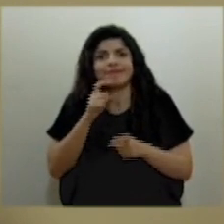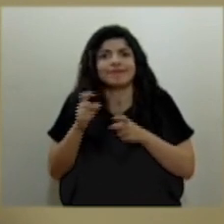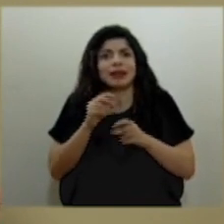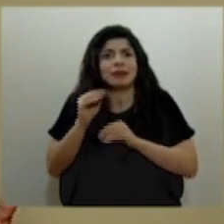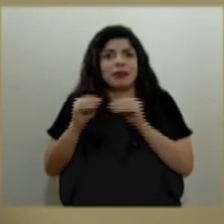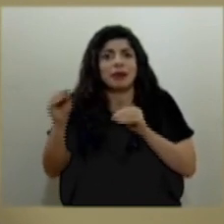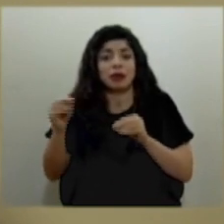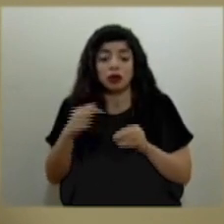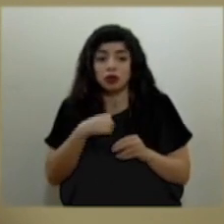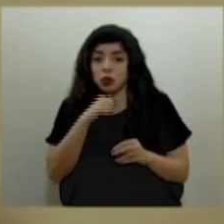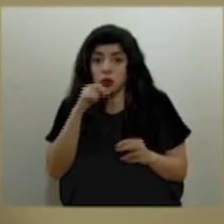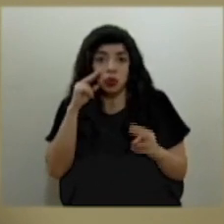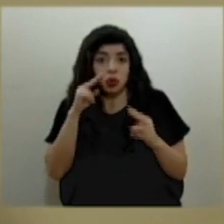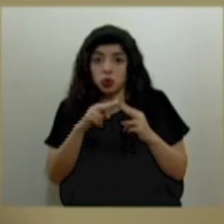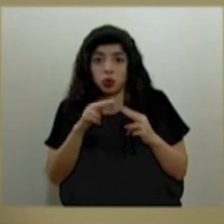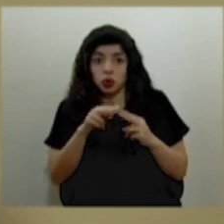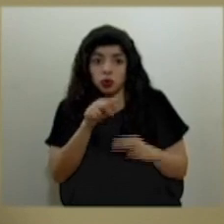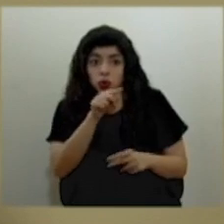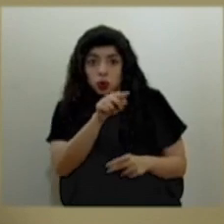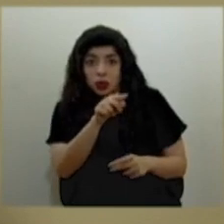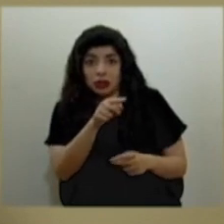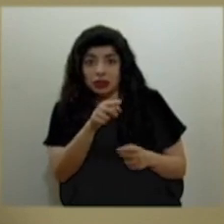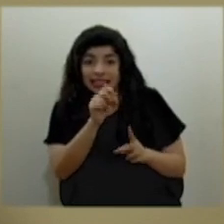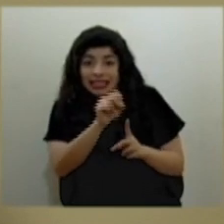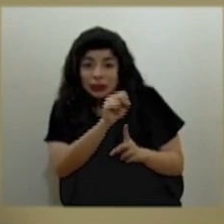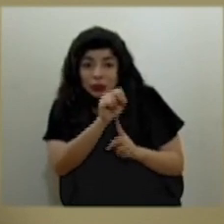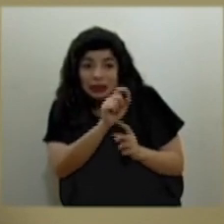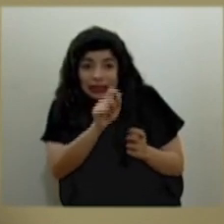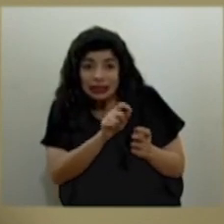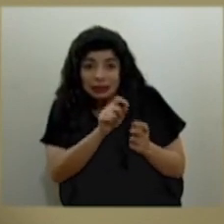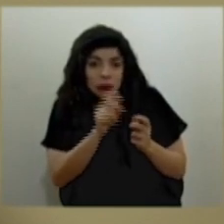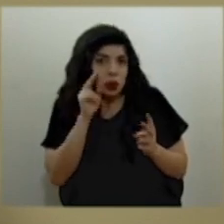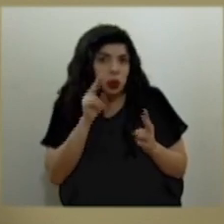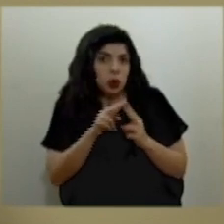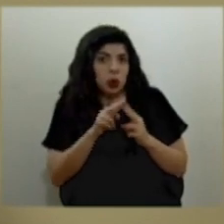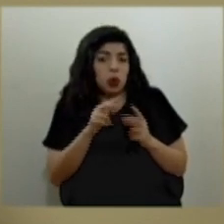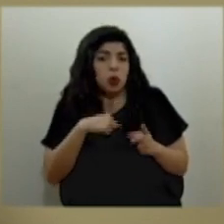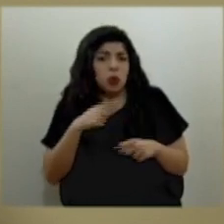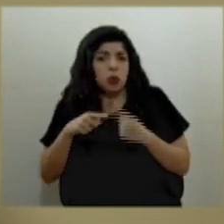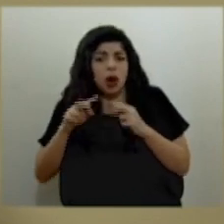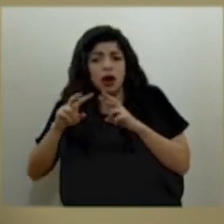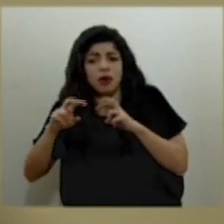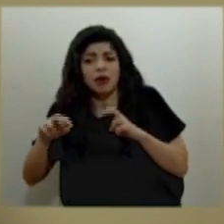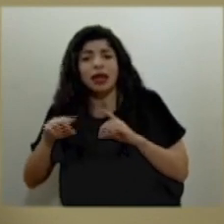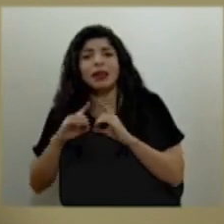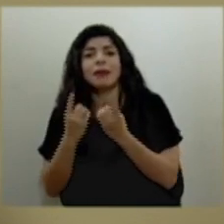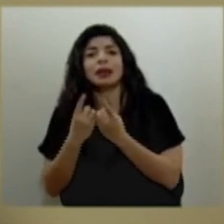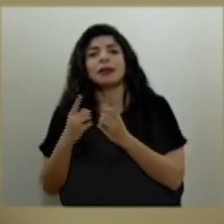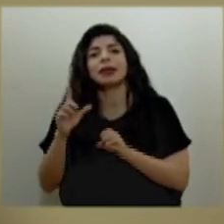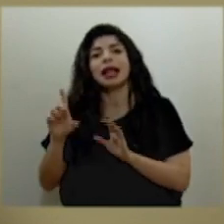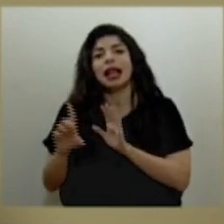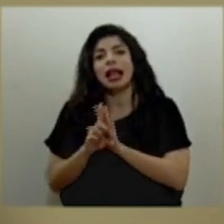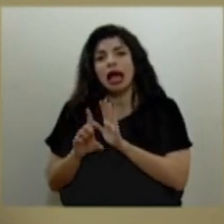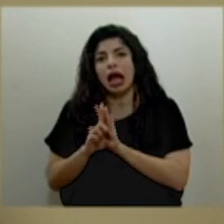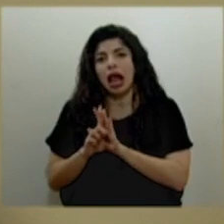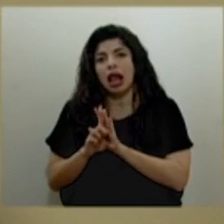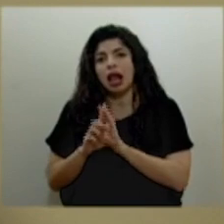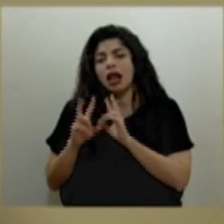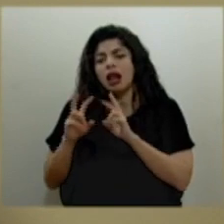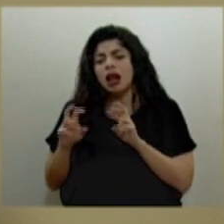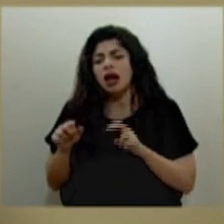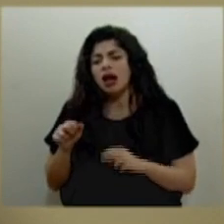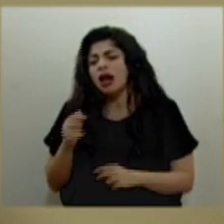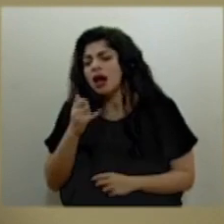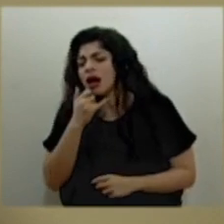No conozco en realidad ese dictamen. Inmediatamente, ahora que usted me lo menciona, vamos a revisar con nuestro departamento legal para entender cuáles